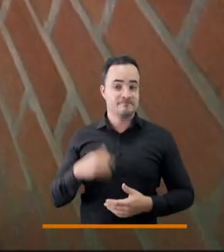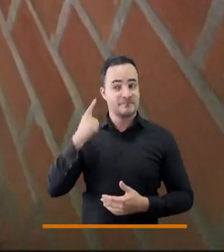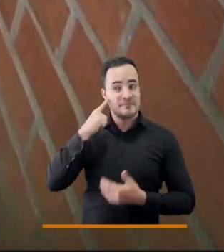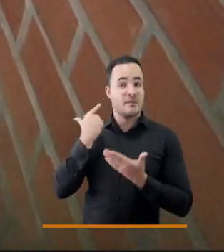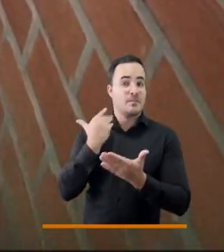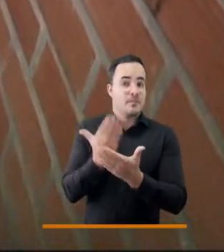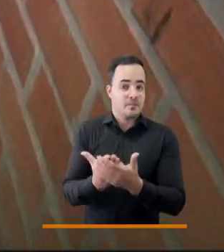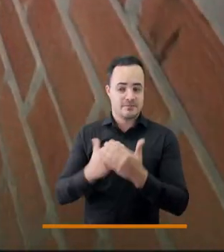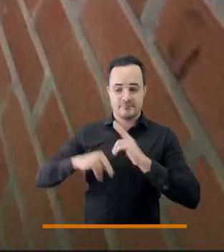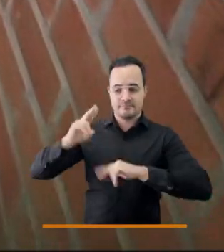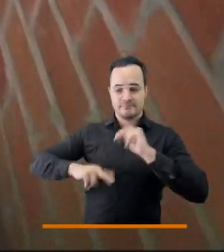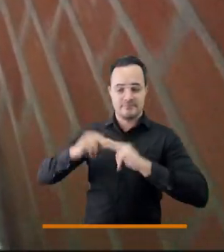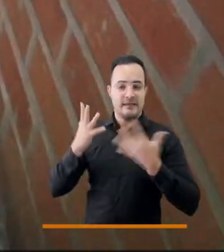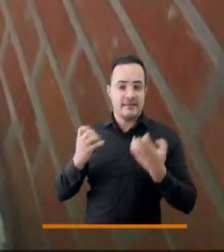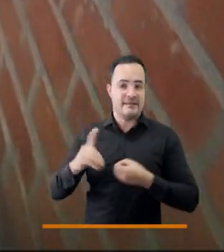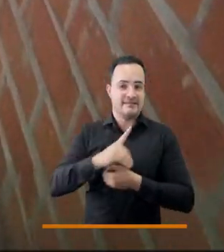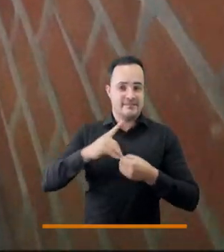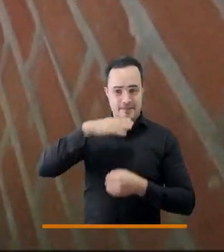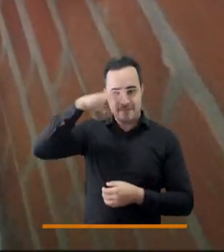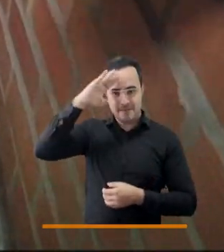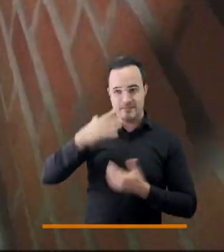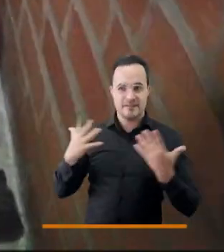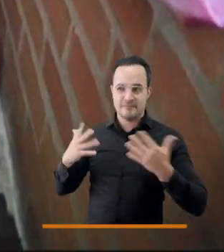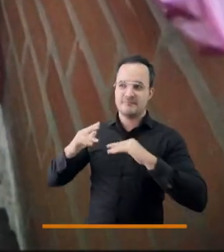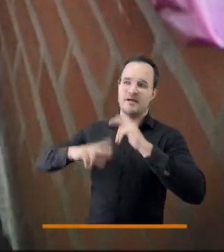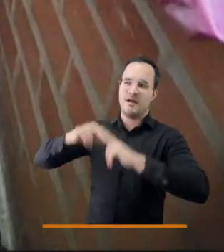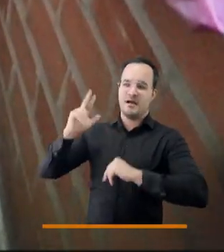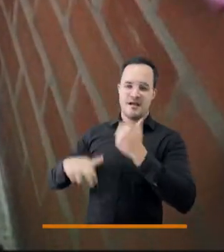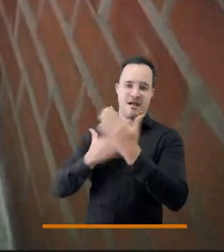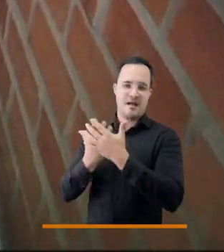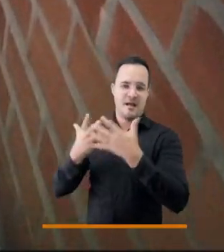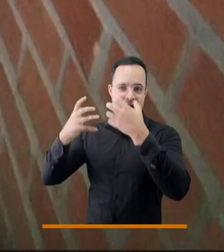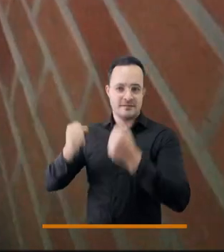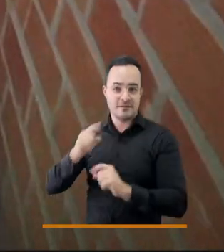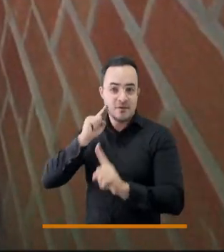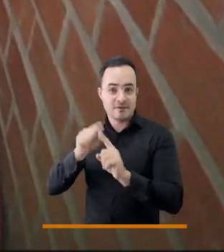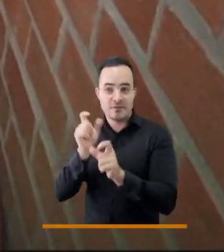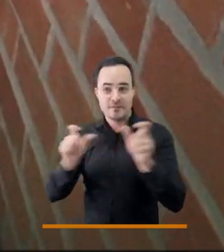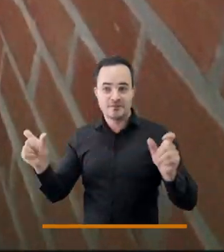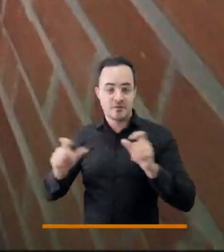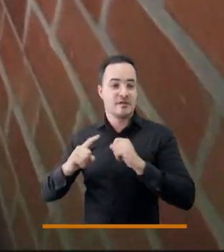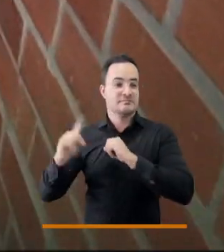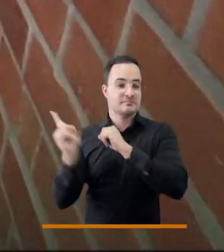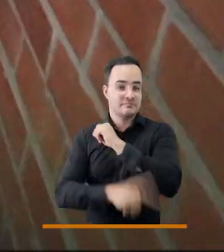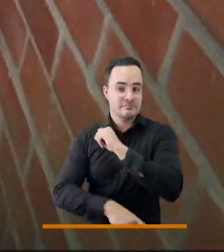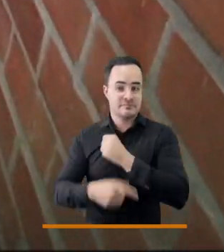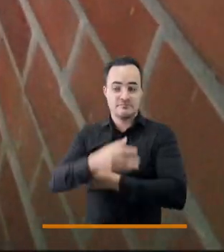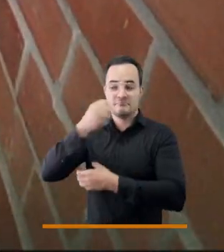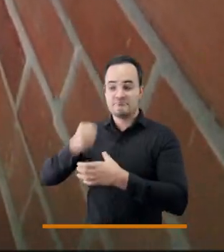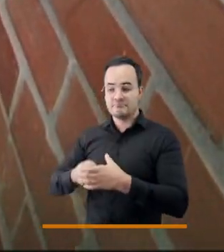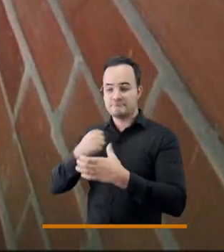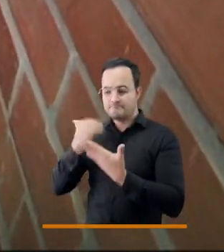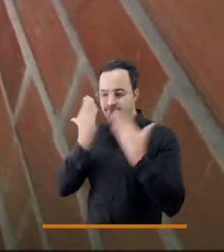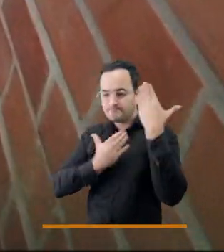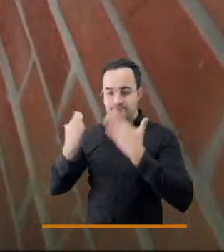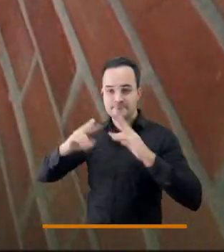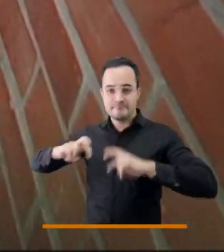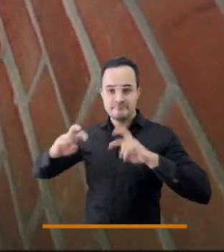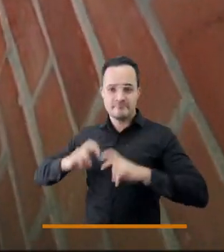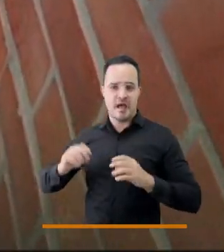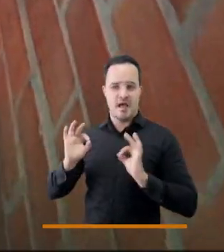para sindicados que construiría el distrito de Medellín. Bueno, Caterine, yo escogí este